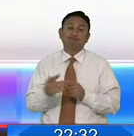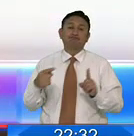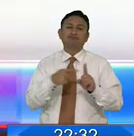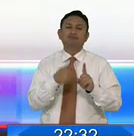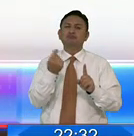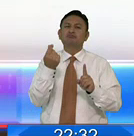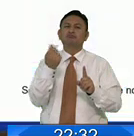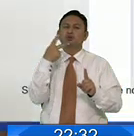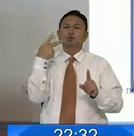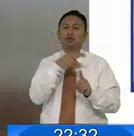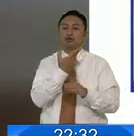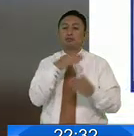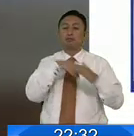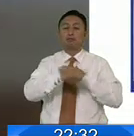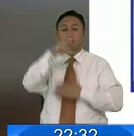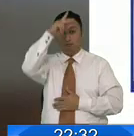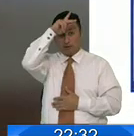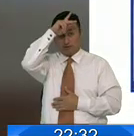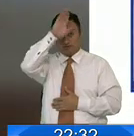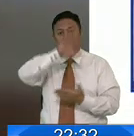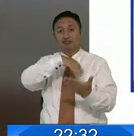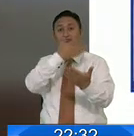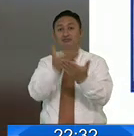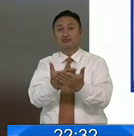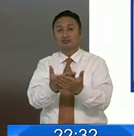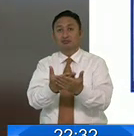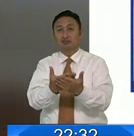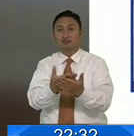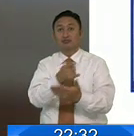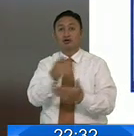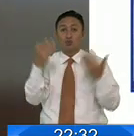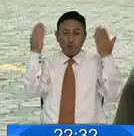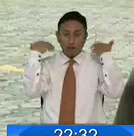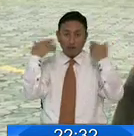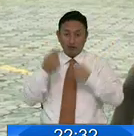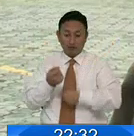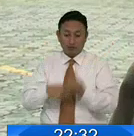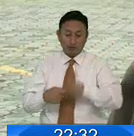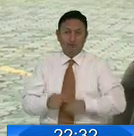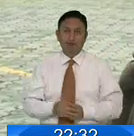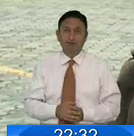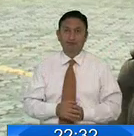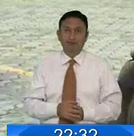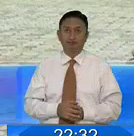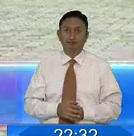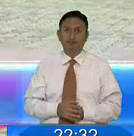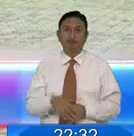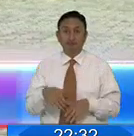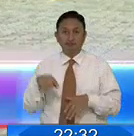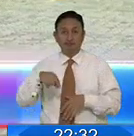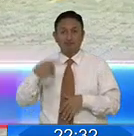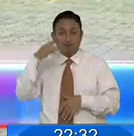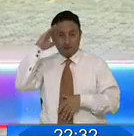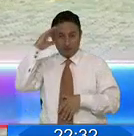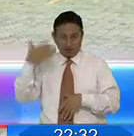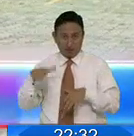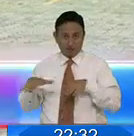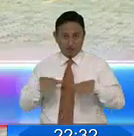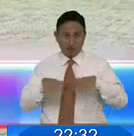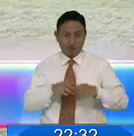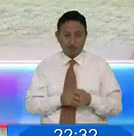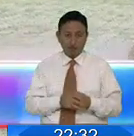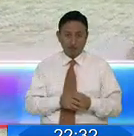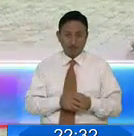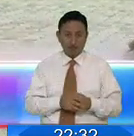ingreso de perú y tenía como destino final la ciudad de guayaquil estamos realizando las coordinaciones con la policía pero